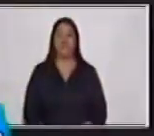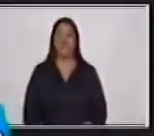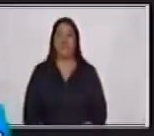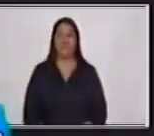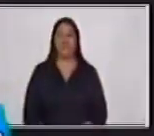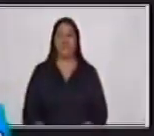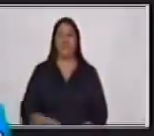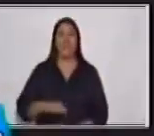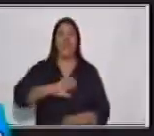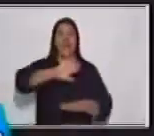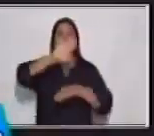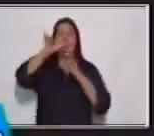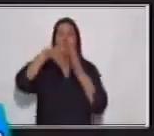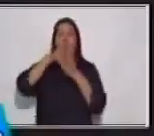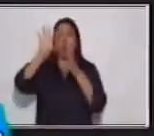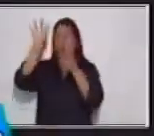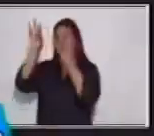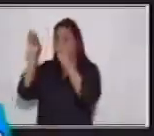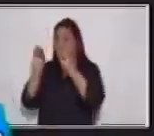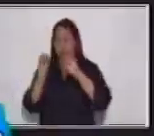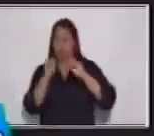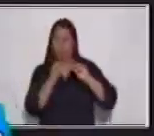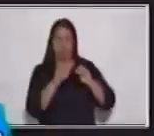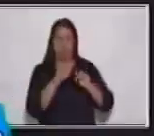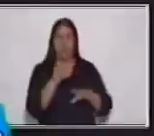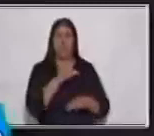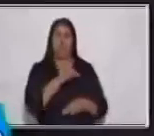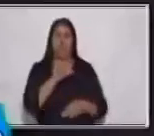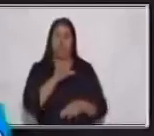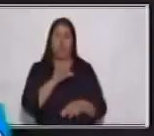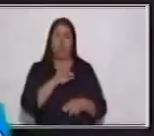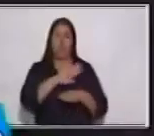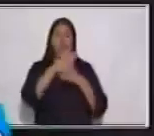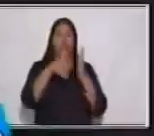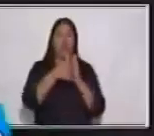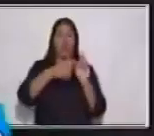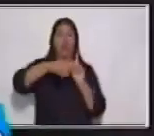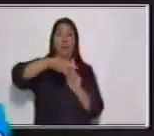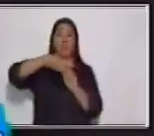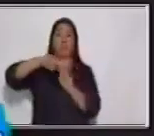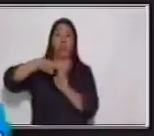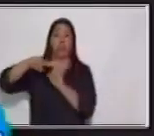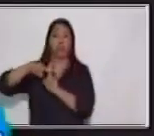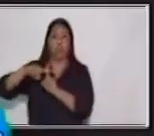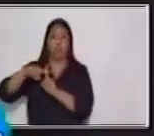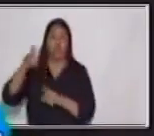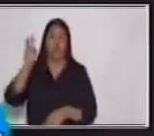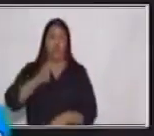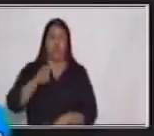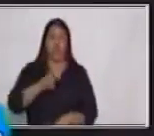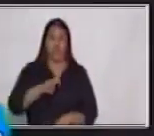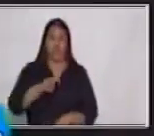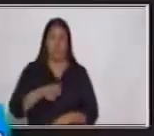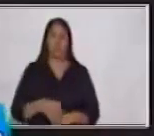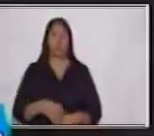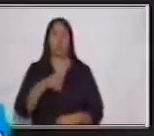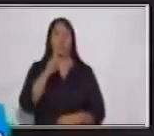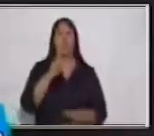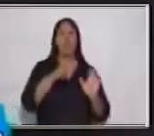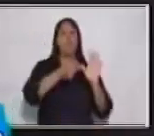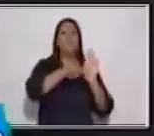Vamos a pasar todo a un solo lado de la igualdad para poder hacer todas las sumas correspondientes. Menos 40 partido 6